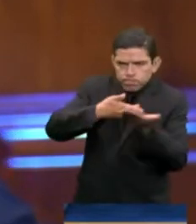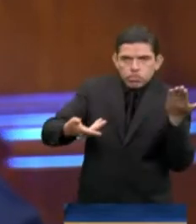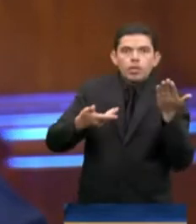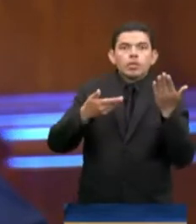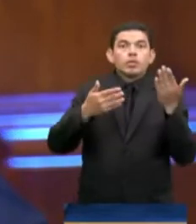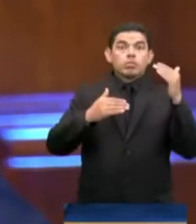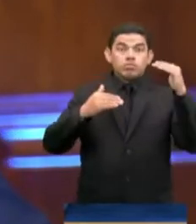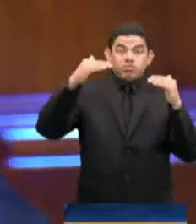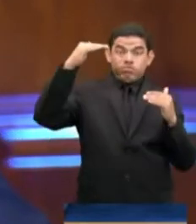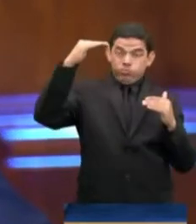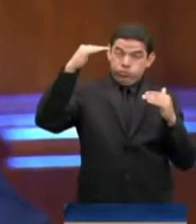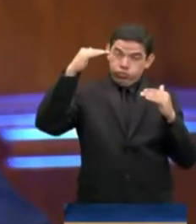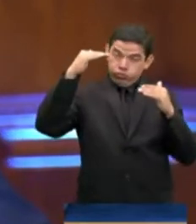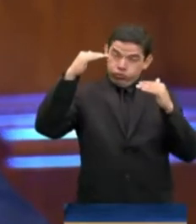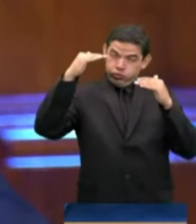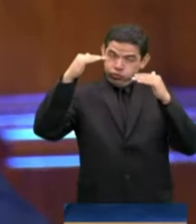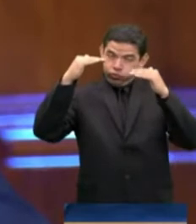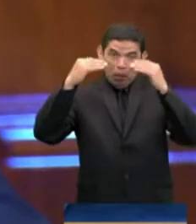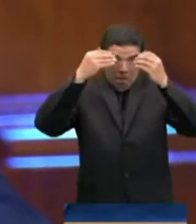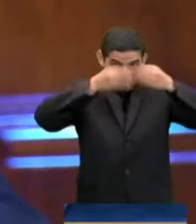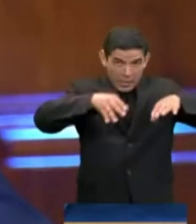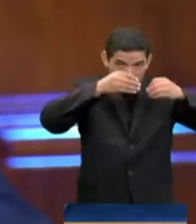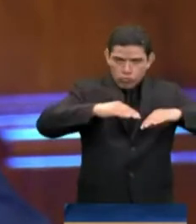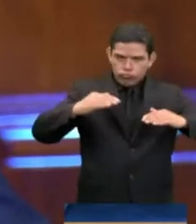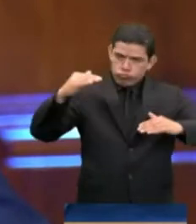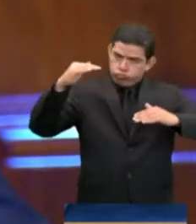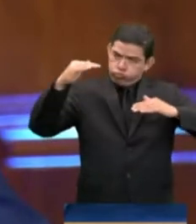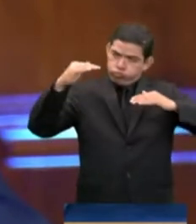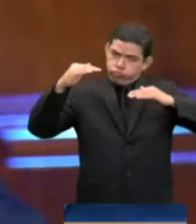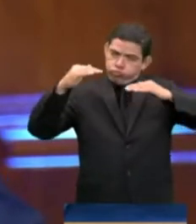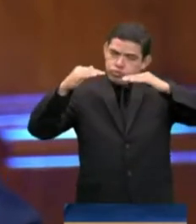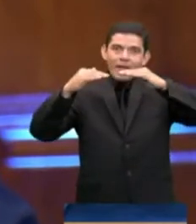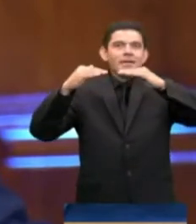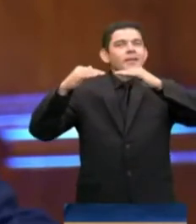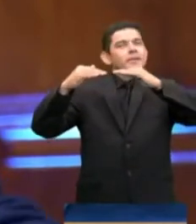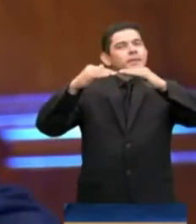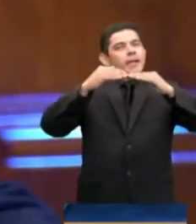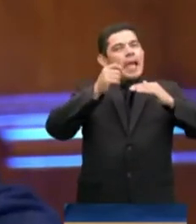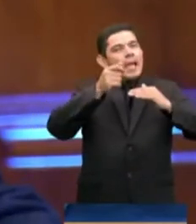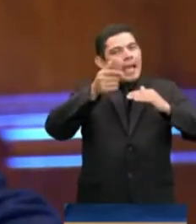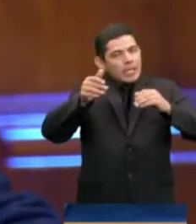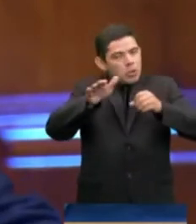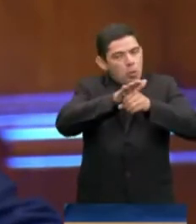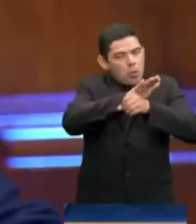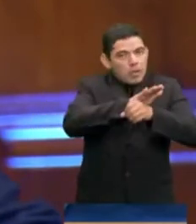reduciendo agresivamente el déficit del gobierno central en algo más